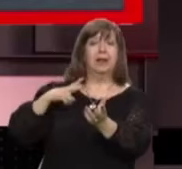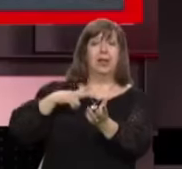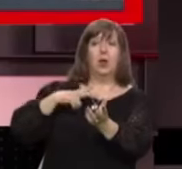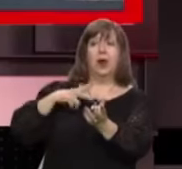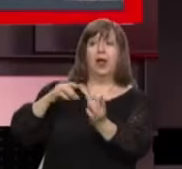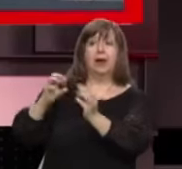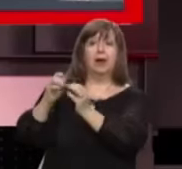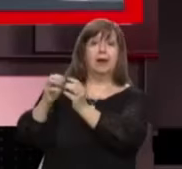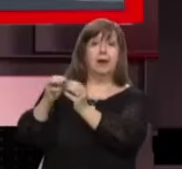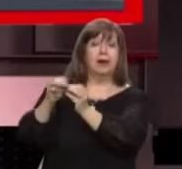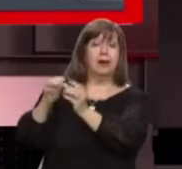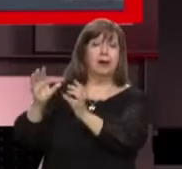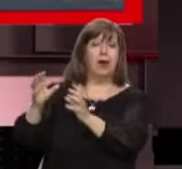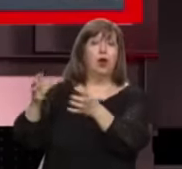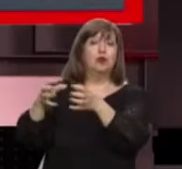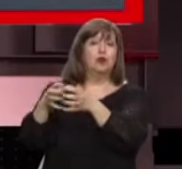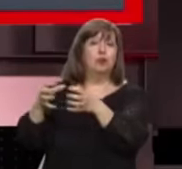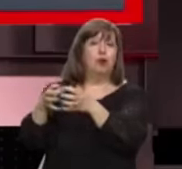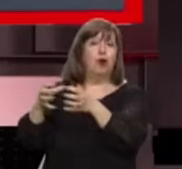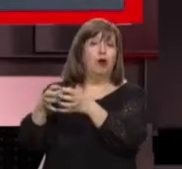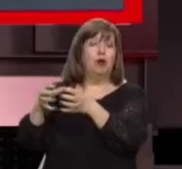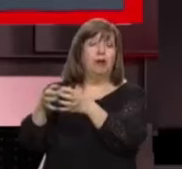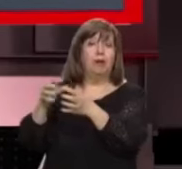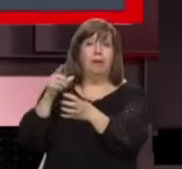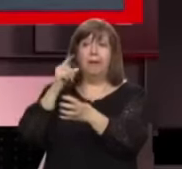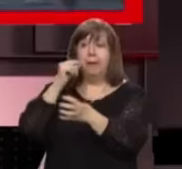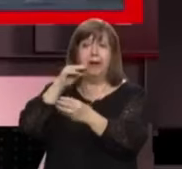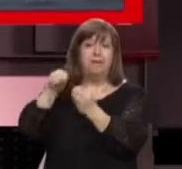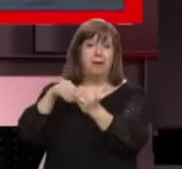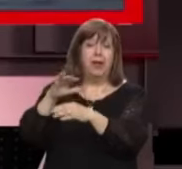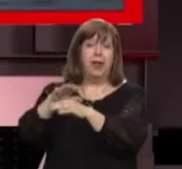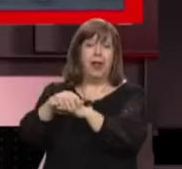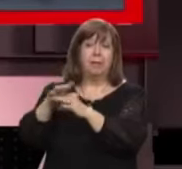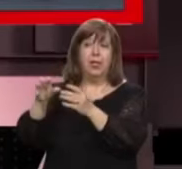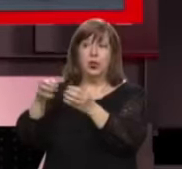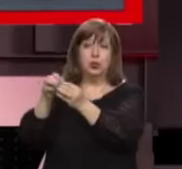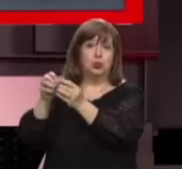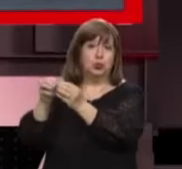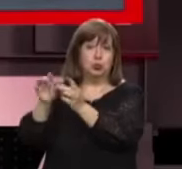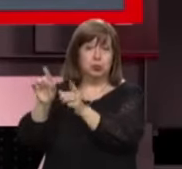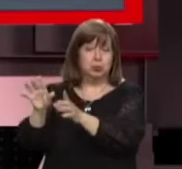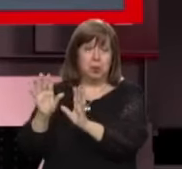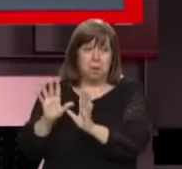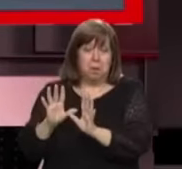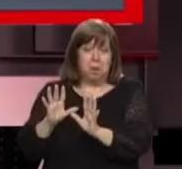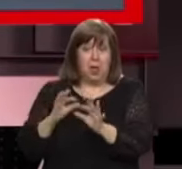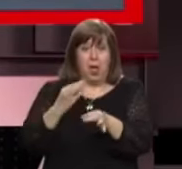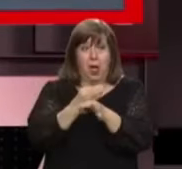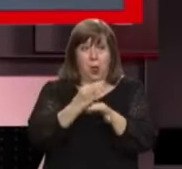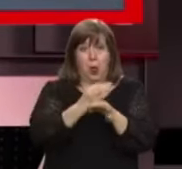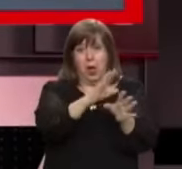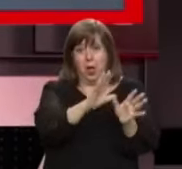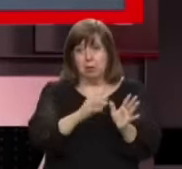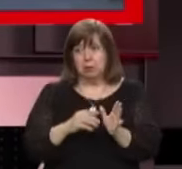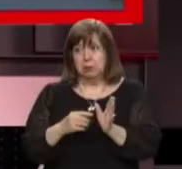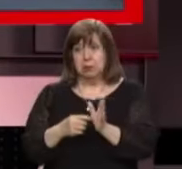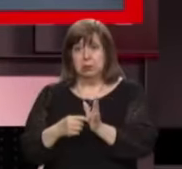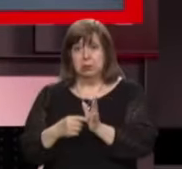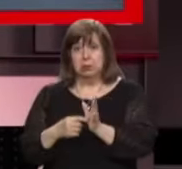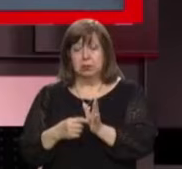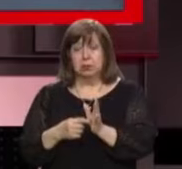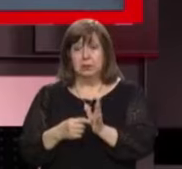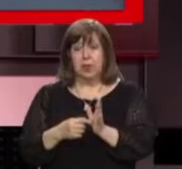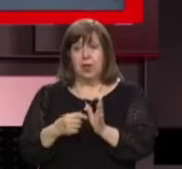se dicen en un grupo confidencial entre padres, como de amigos y demás, que no están destinadas a salir